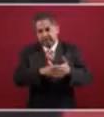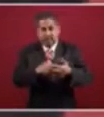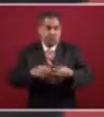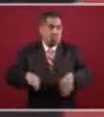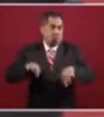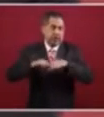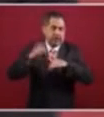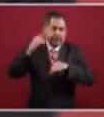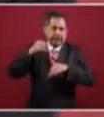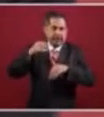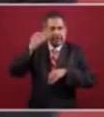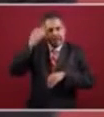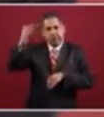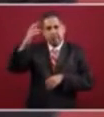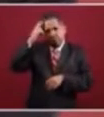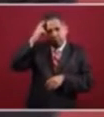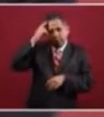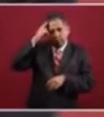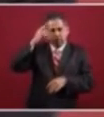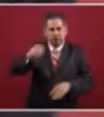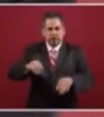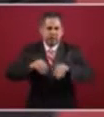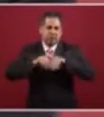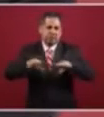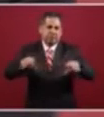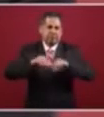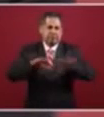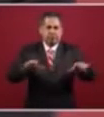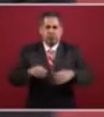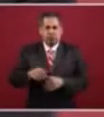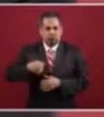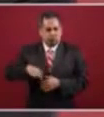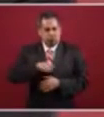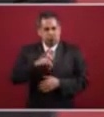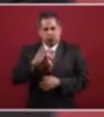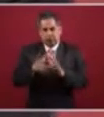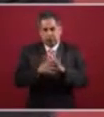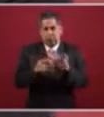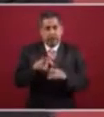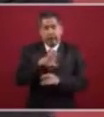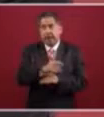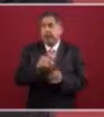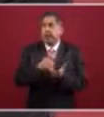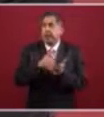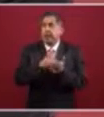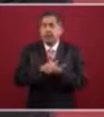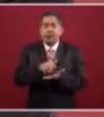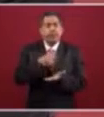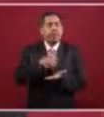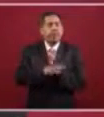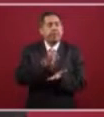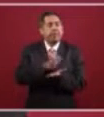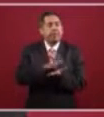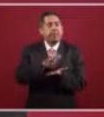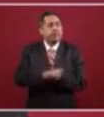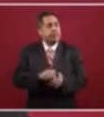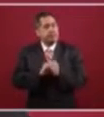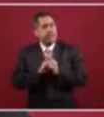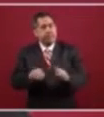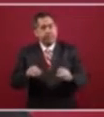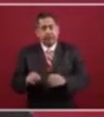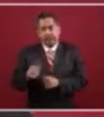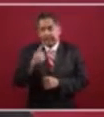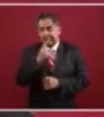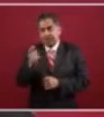en el porfiriato que hemos hablado aquí que llegó a tirar hasta